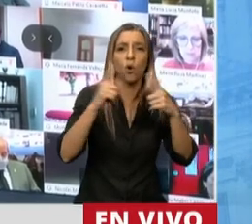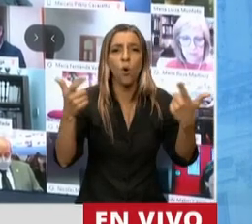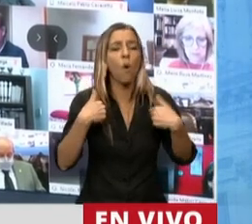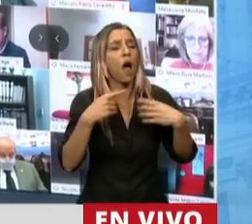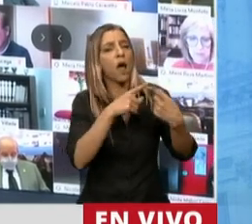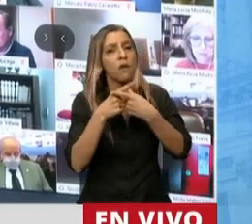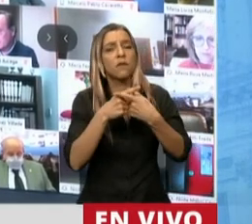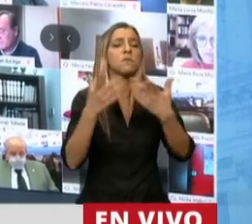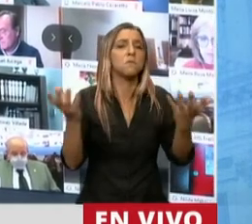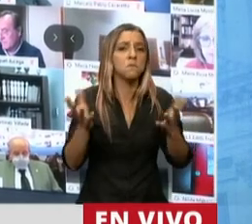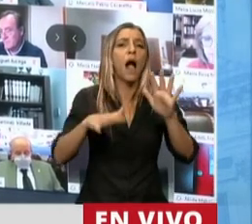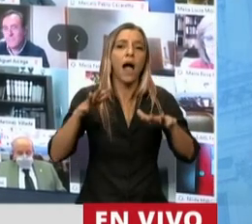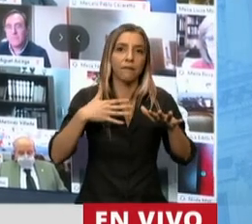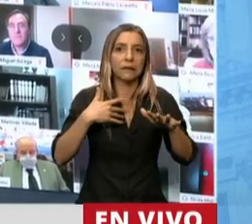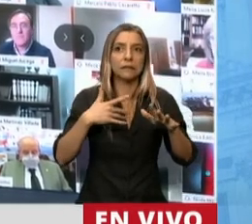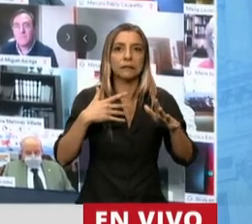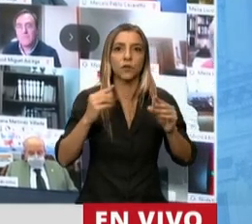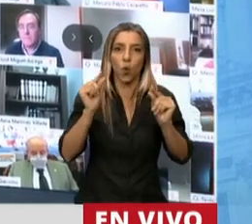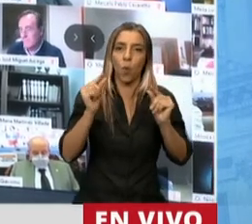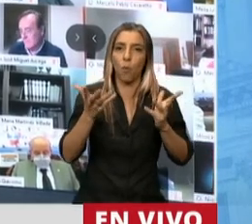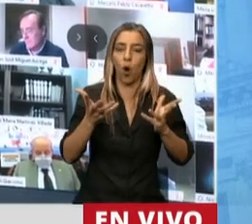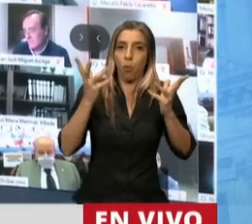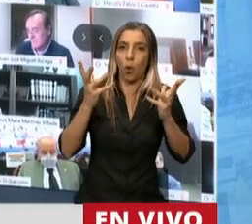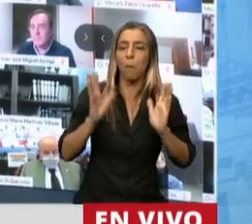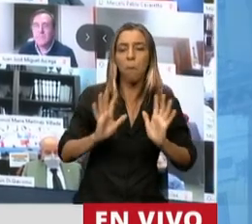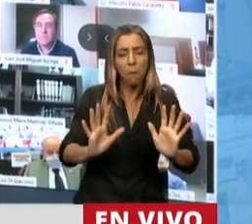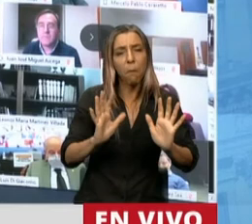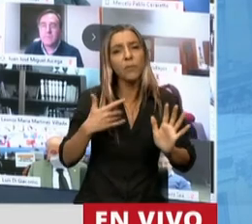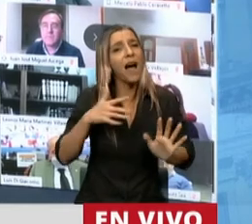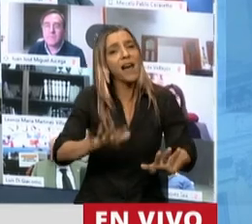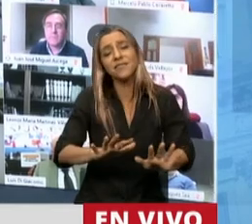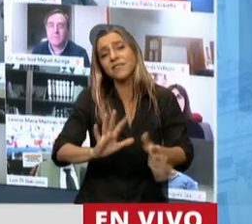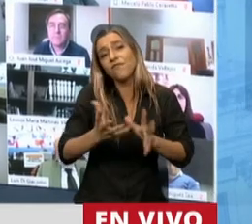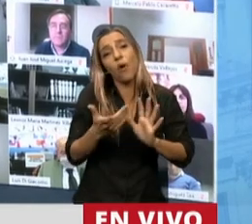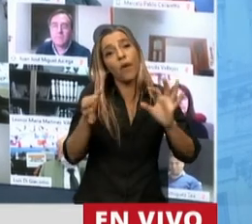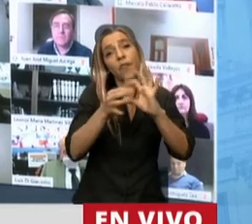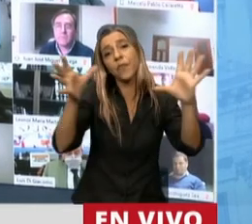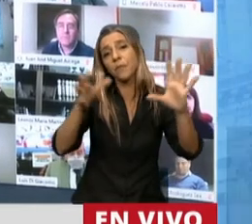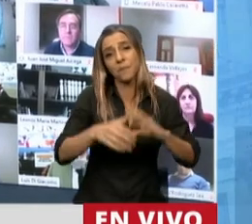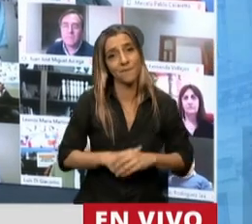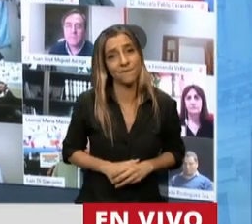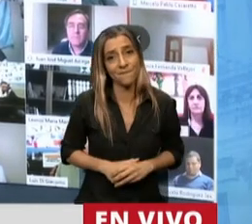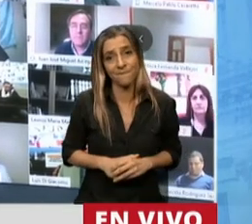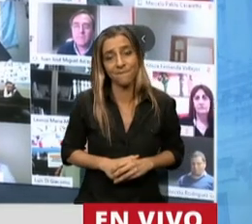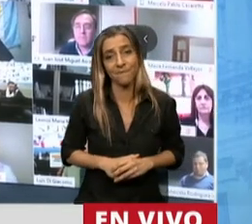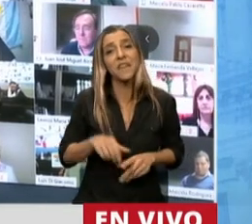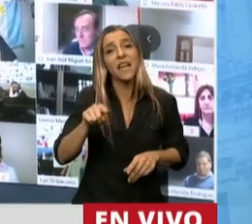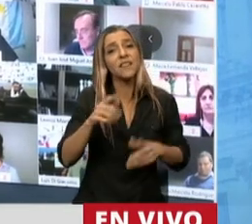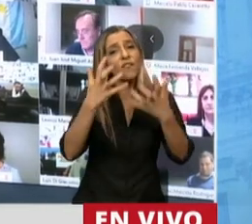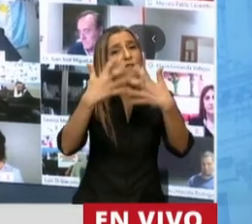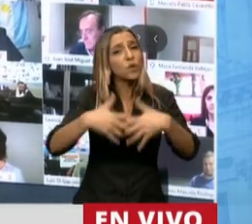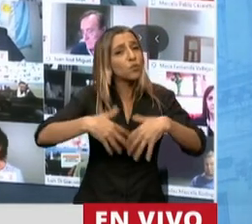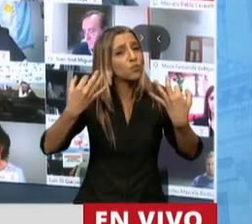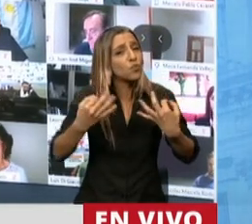discusiones, a veces subida de tono, pero así es la democracia, así funciona esto, y la verdad que